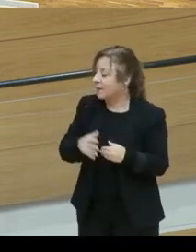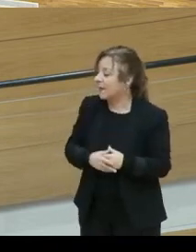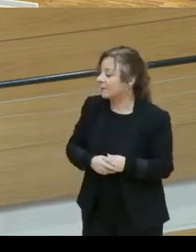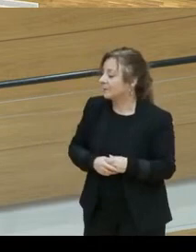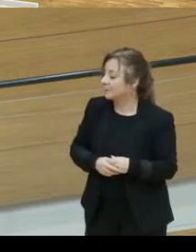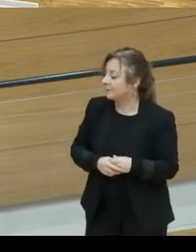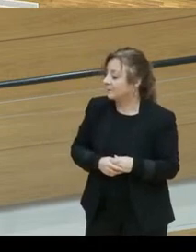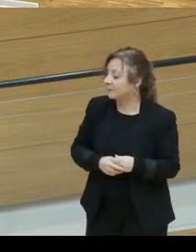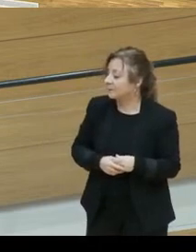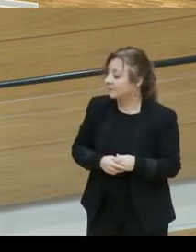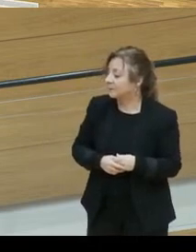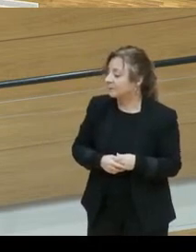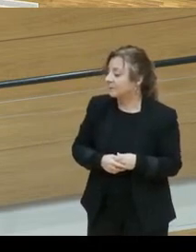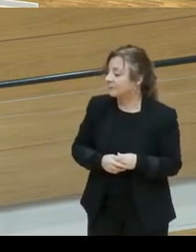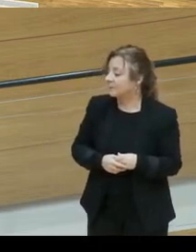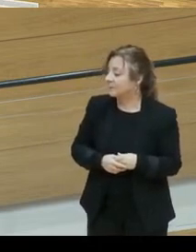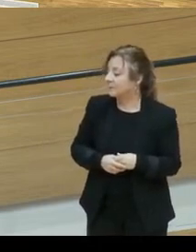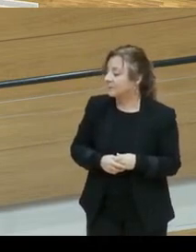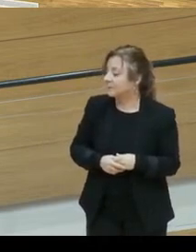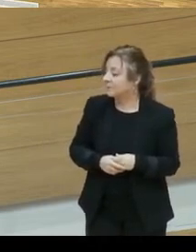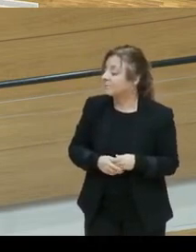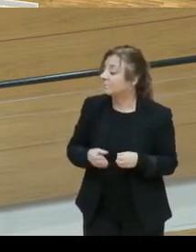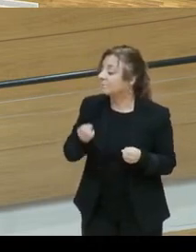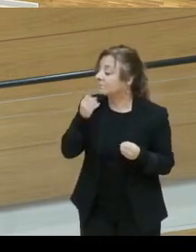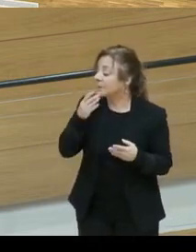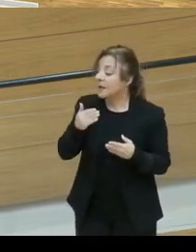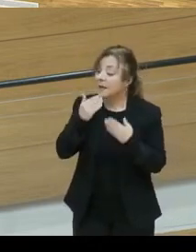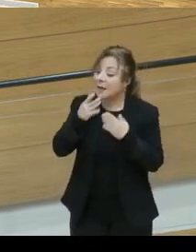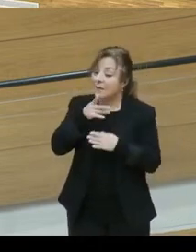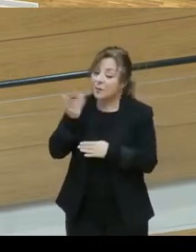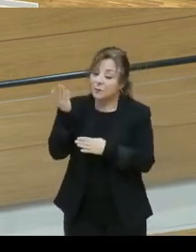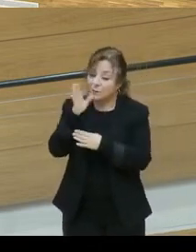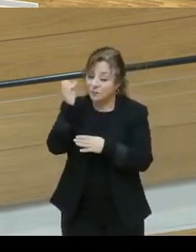¿Noé? ¿Tienes alguna? Pues gracias por tu